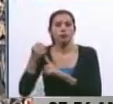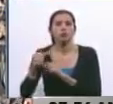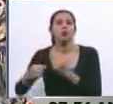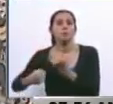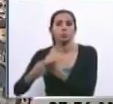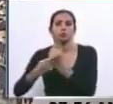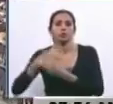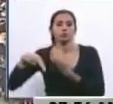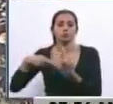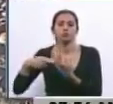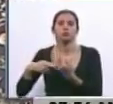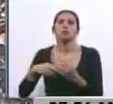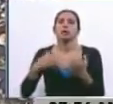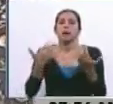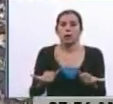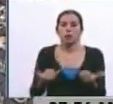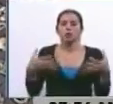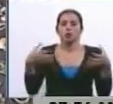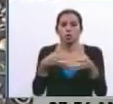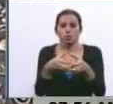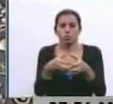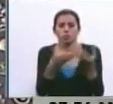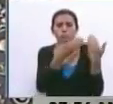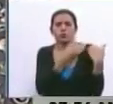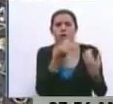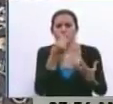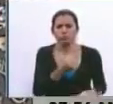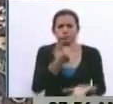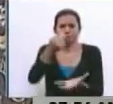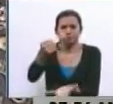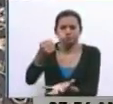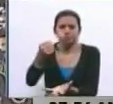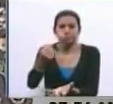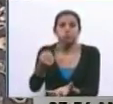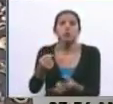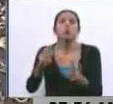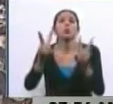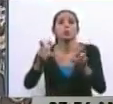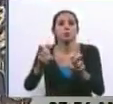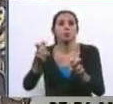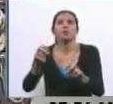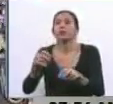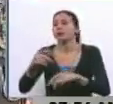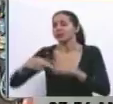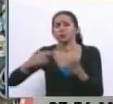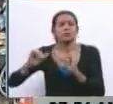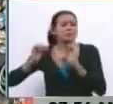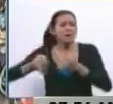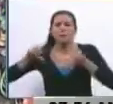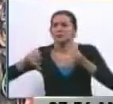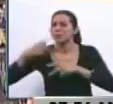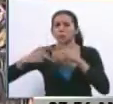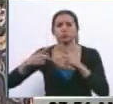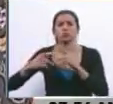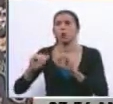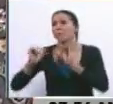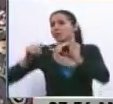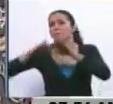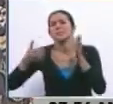CLAP es una nueva organización de la revolución. La revolución ha producido desde que llegó, desde las mesas técnicas de agua,